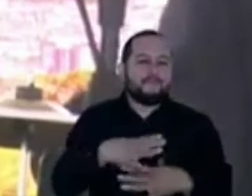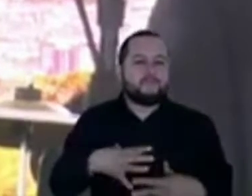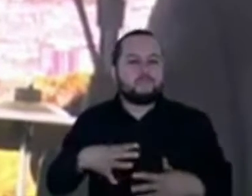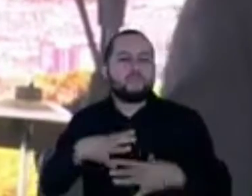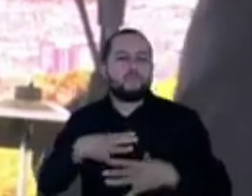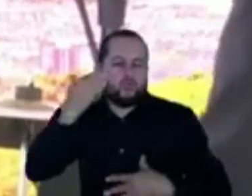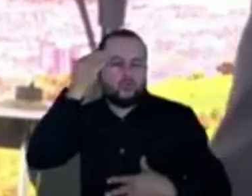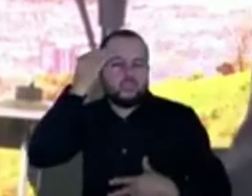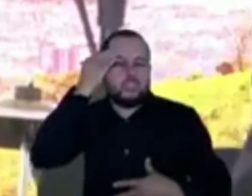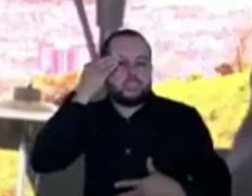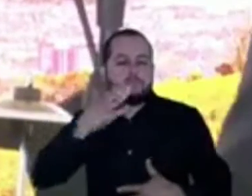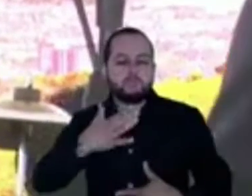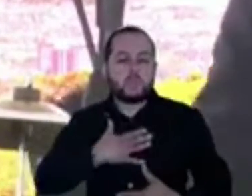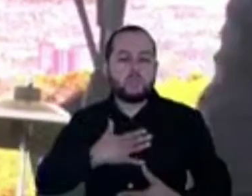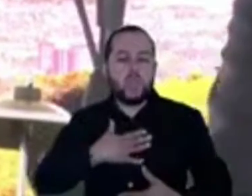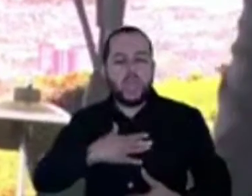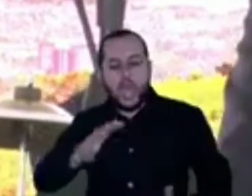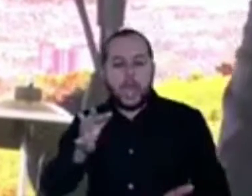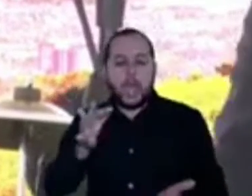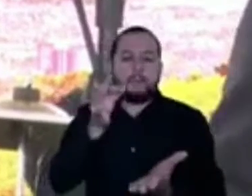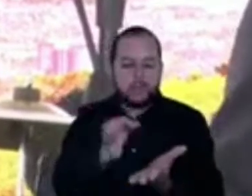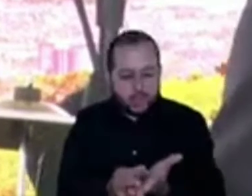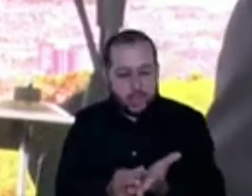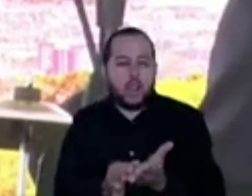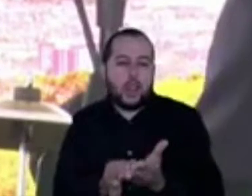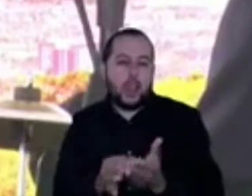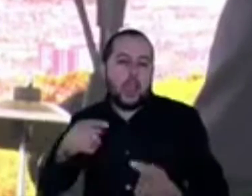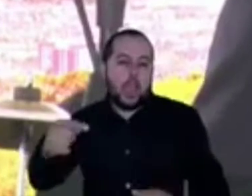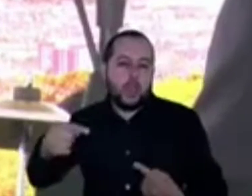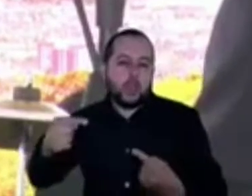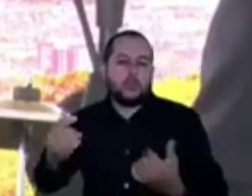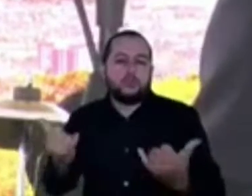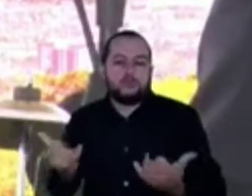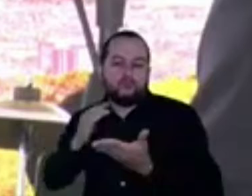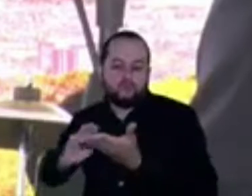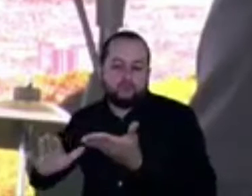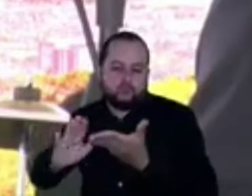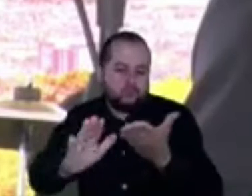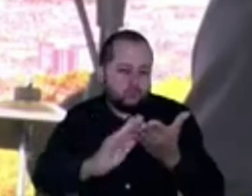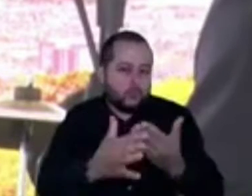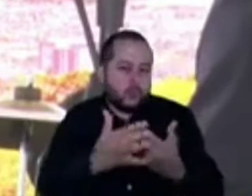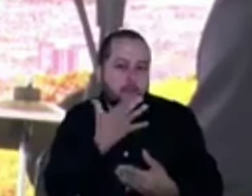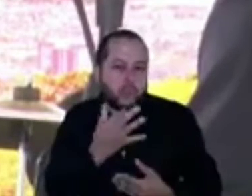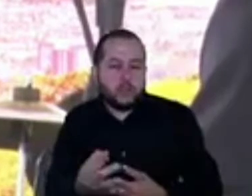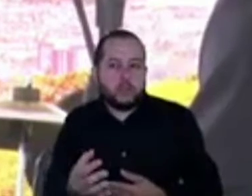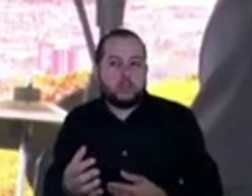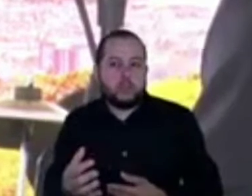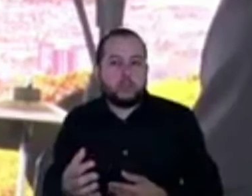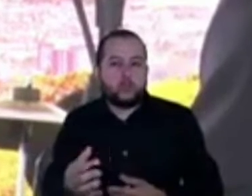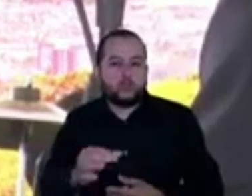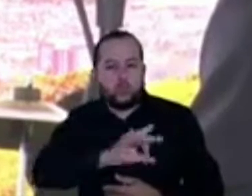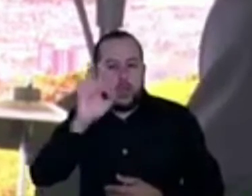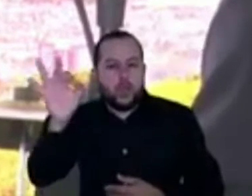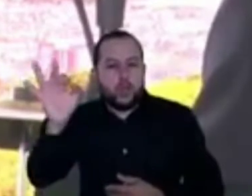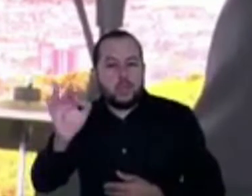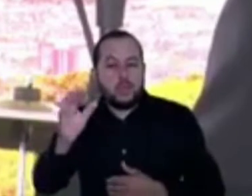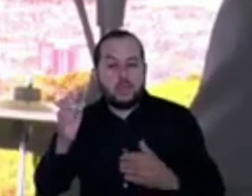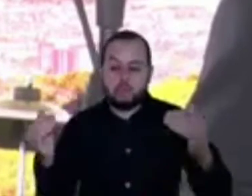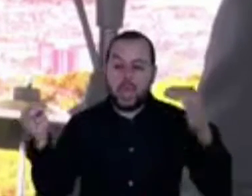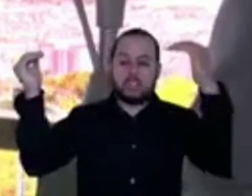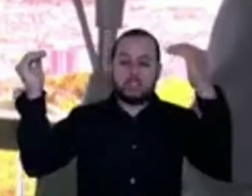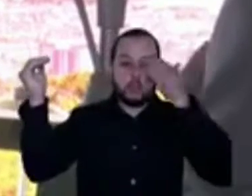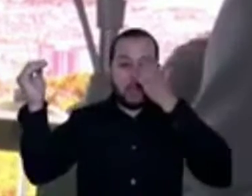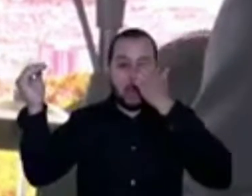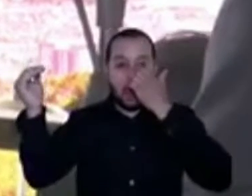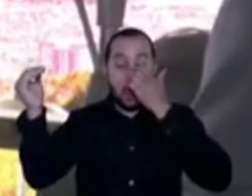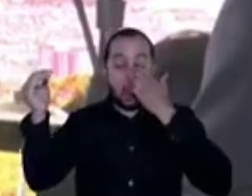autoproclamado como la capital del Eje. Hoy les ofrezco mis excusas, si es del caso. Nunca quisimos parecer más que nadie,